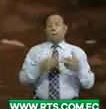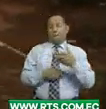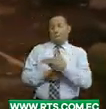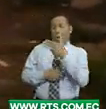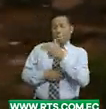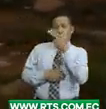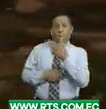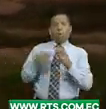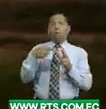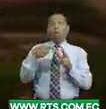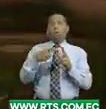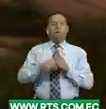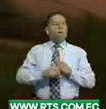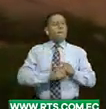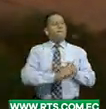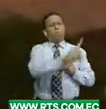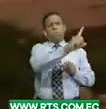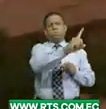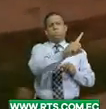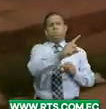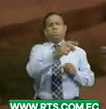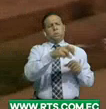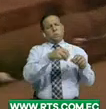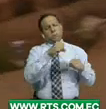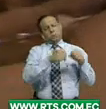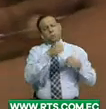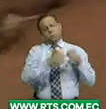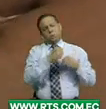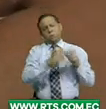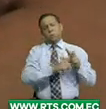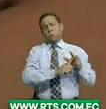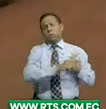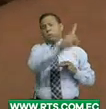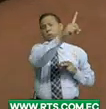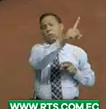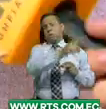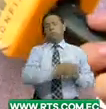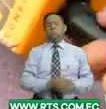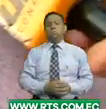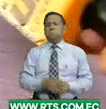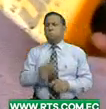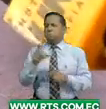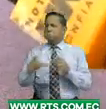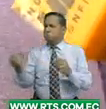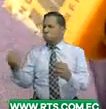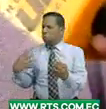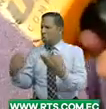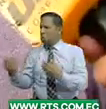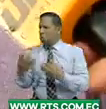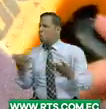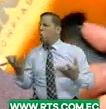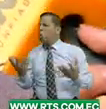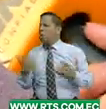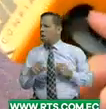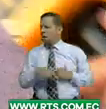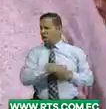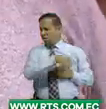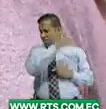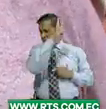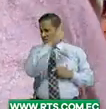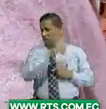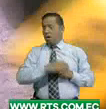salió corriendo hacia una de las cooperativas asentadas en el sector. La gente decía que por ahí corrió para arriba, pero de ahí yo no sé